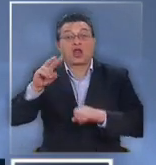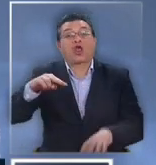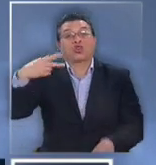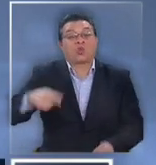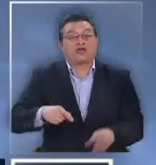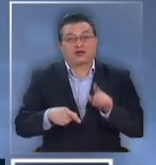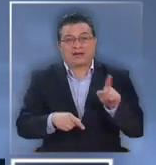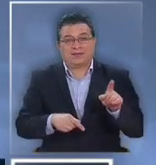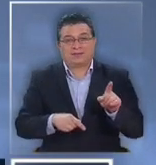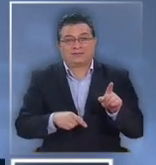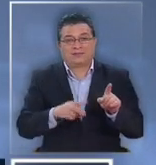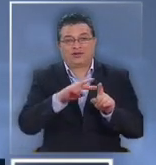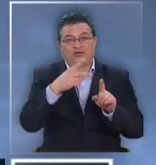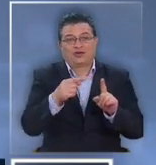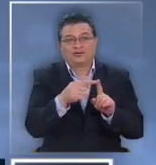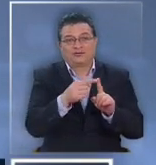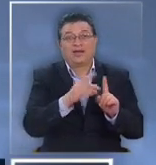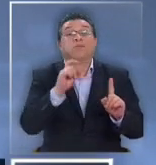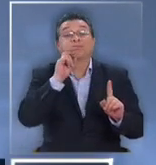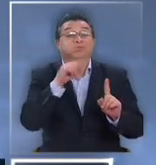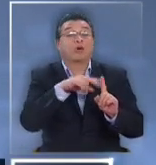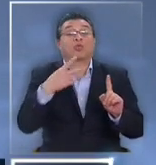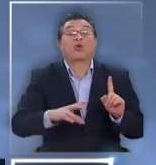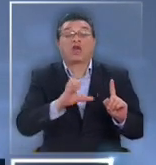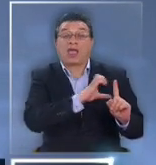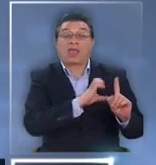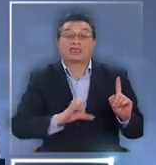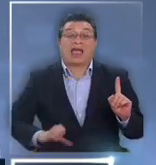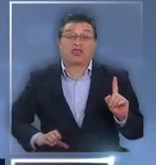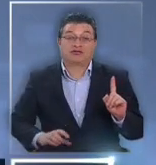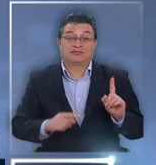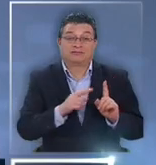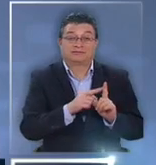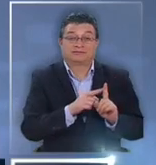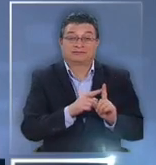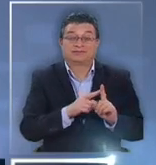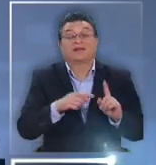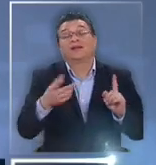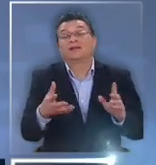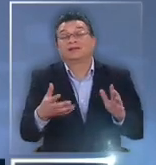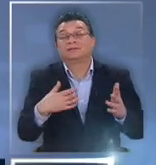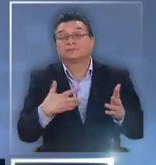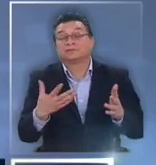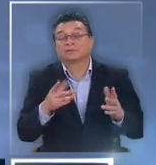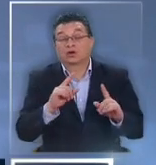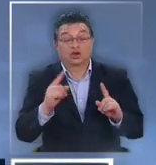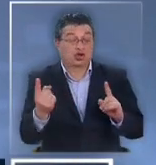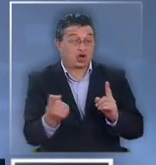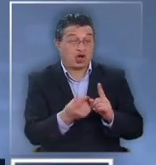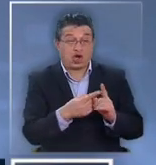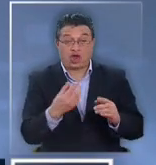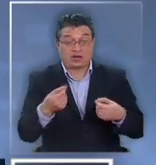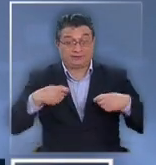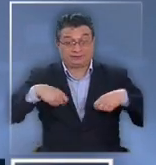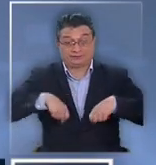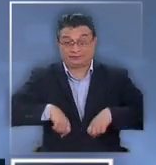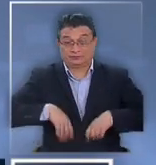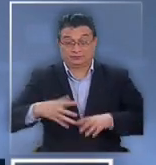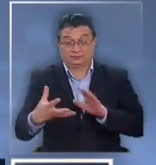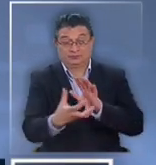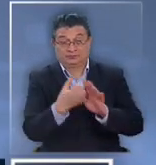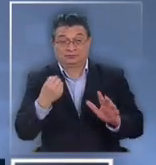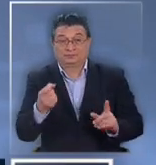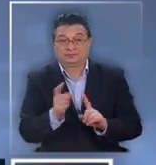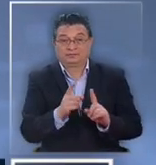porque el dueño que es el estado no se lleva a todas las utilidades y no